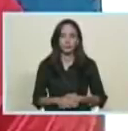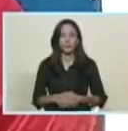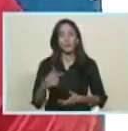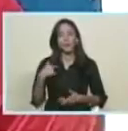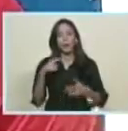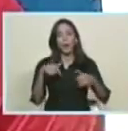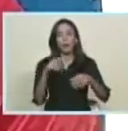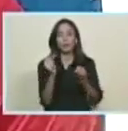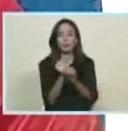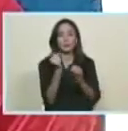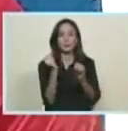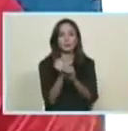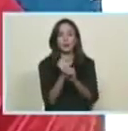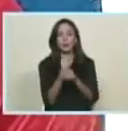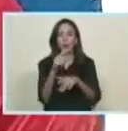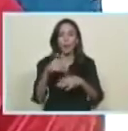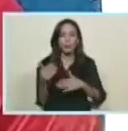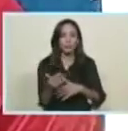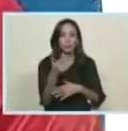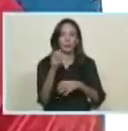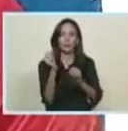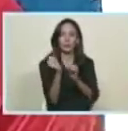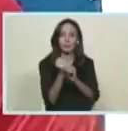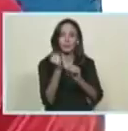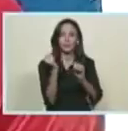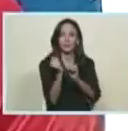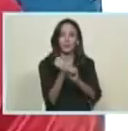esta jornada de trabajo